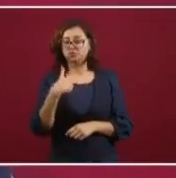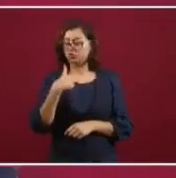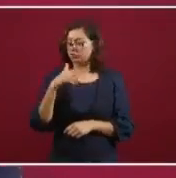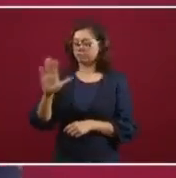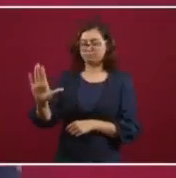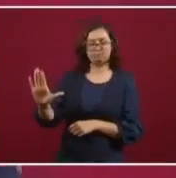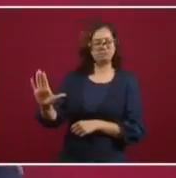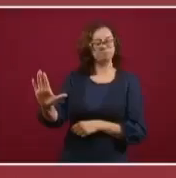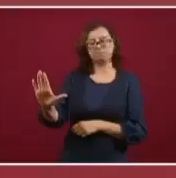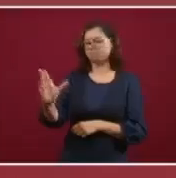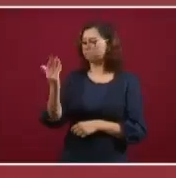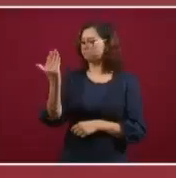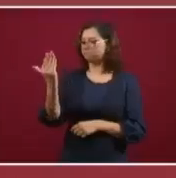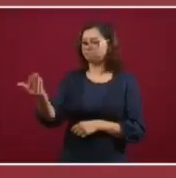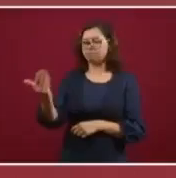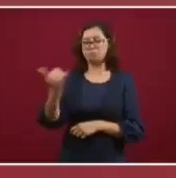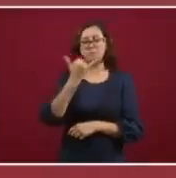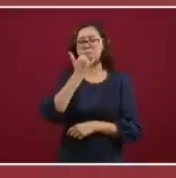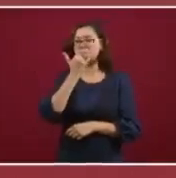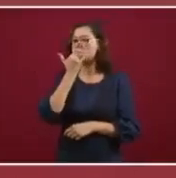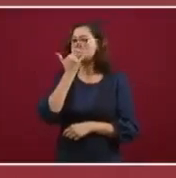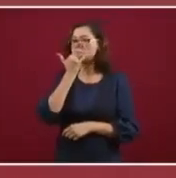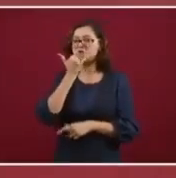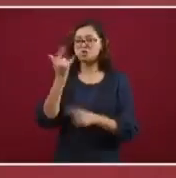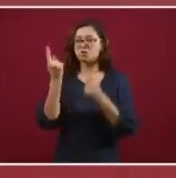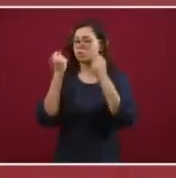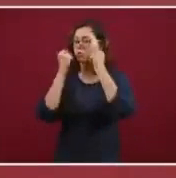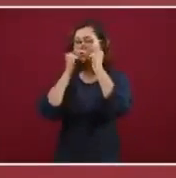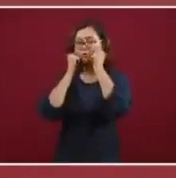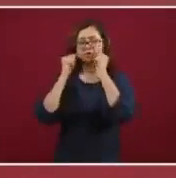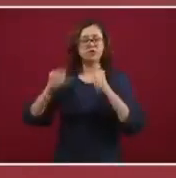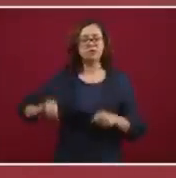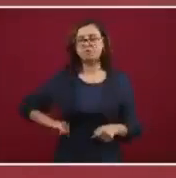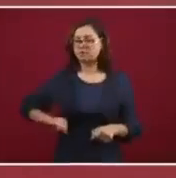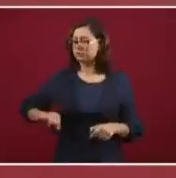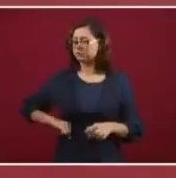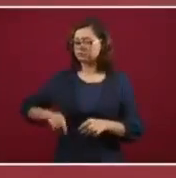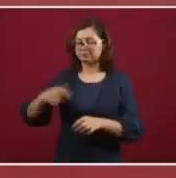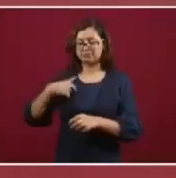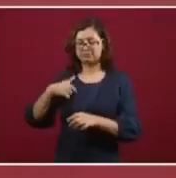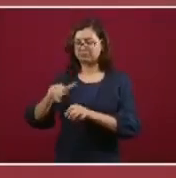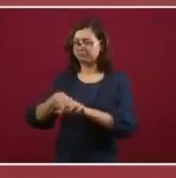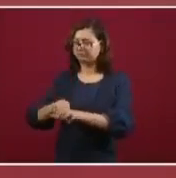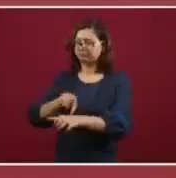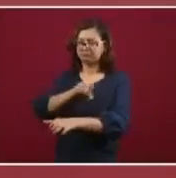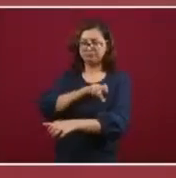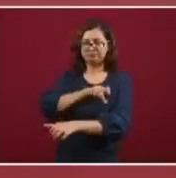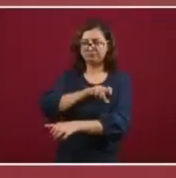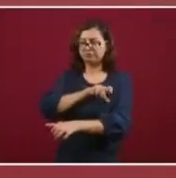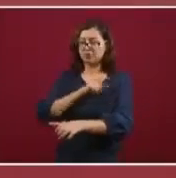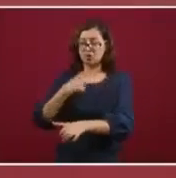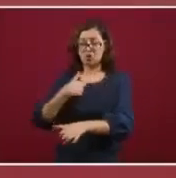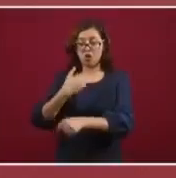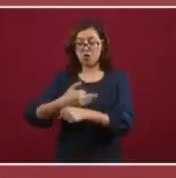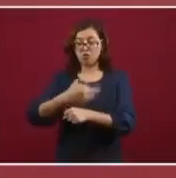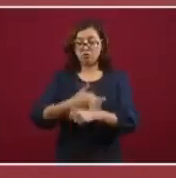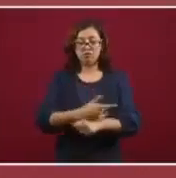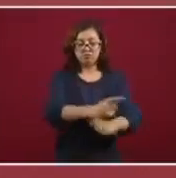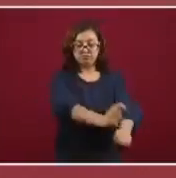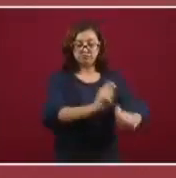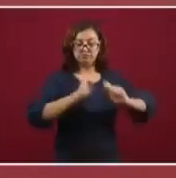inmediatamente digo, no tengo nada que ver, no me importa, no me interesa, tengo otra encomienda,